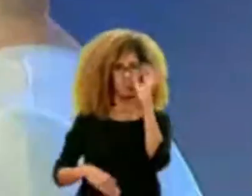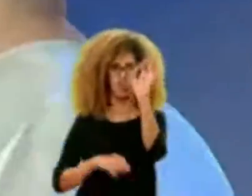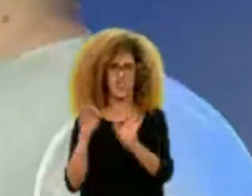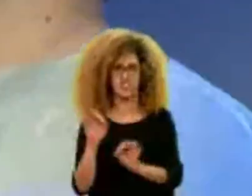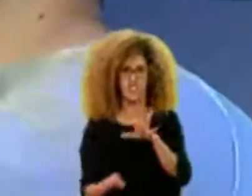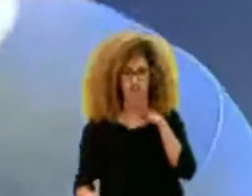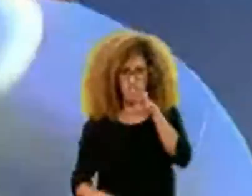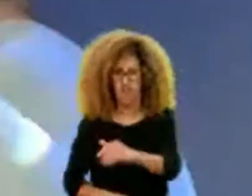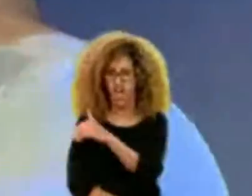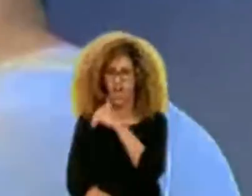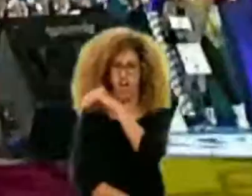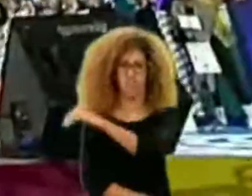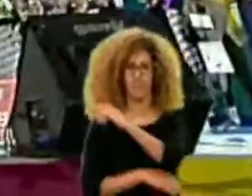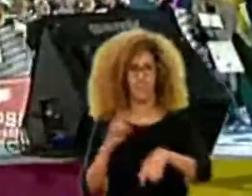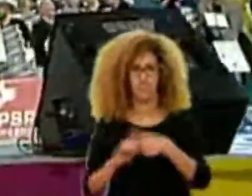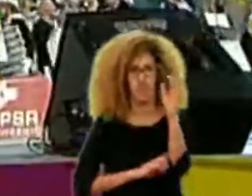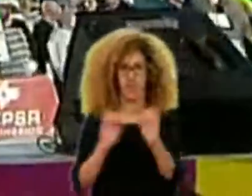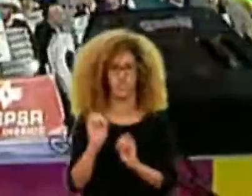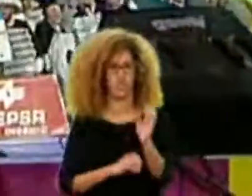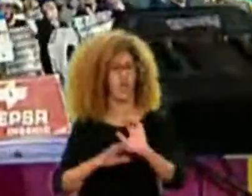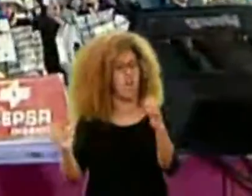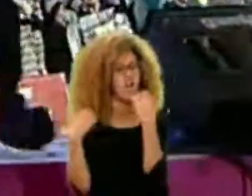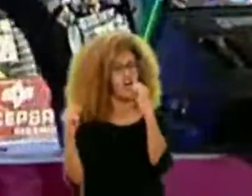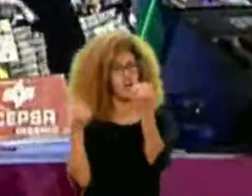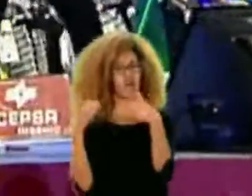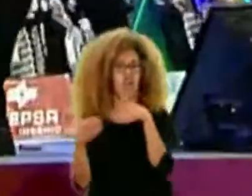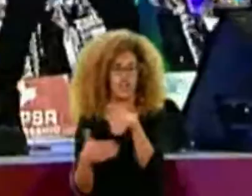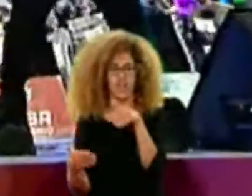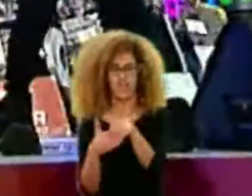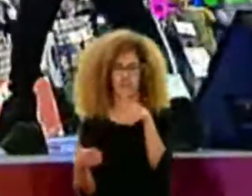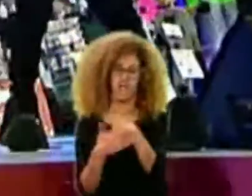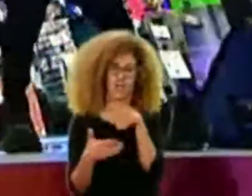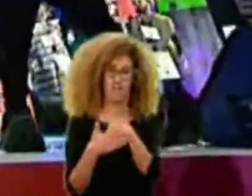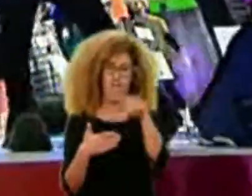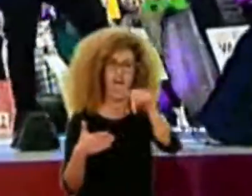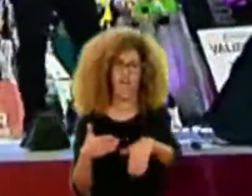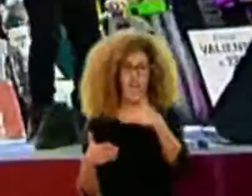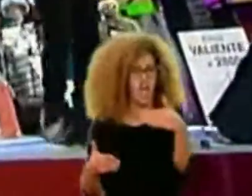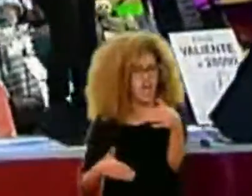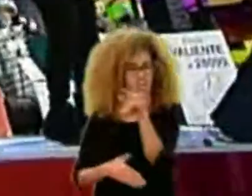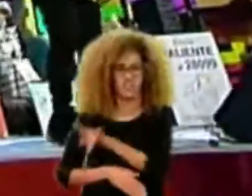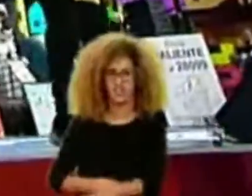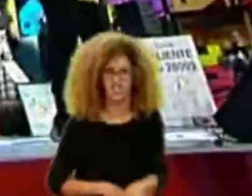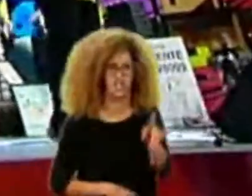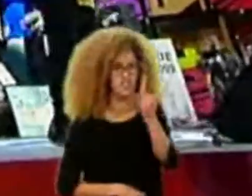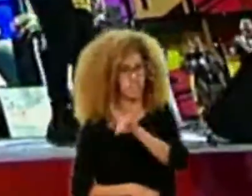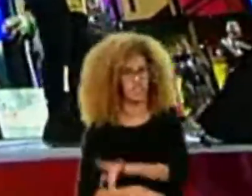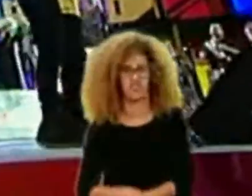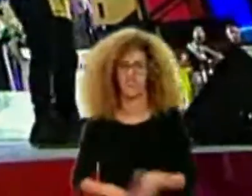notario. Que cierra las puertas al joven canario, al